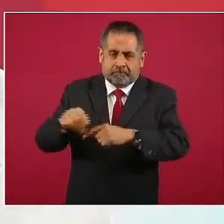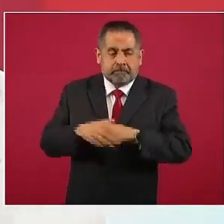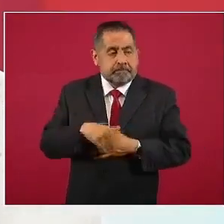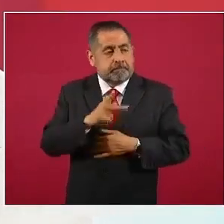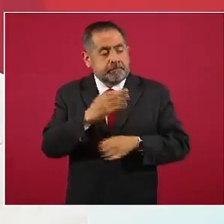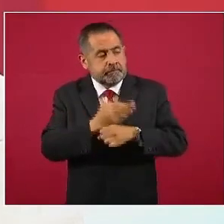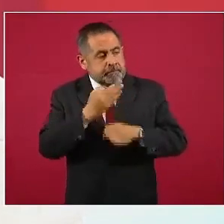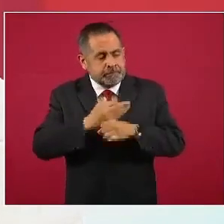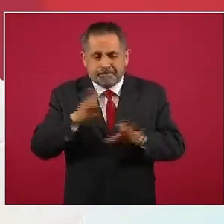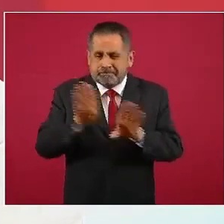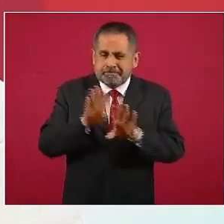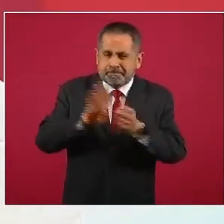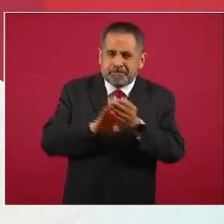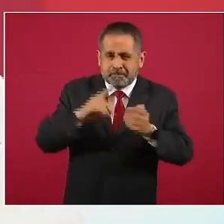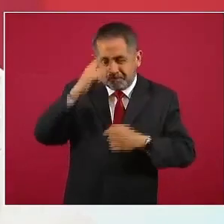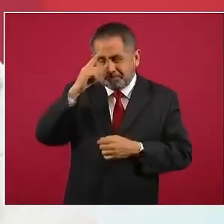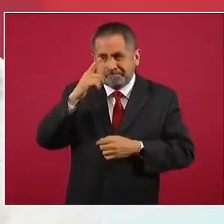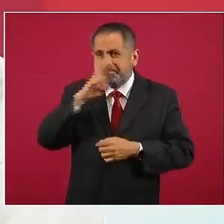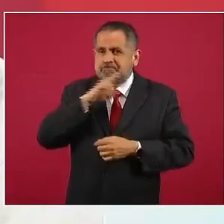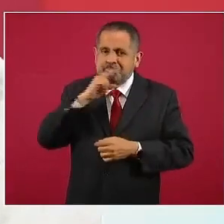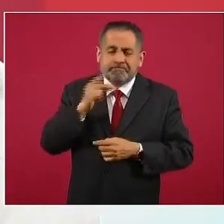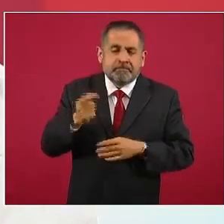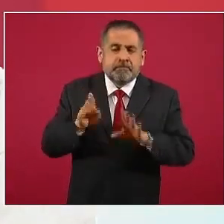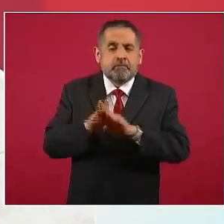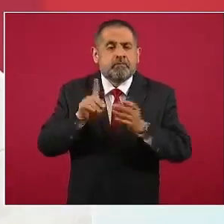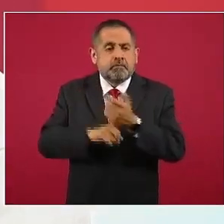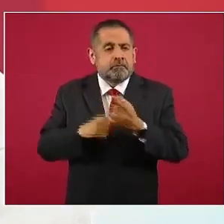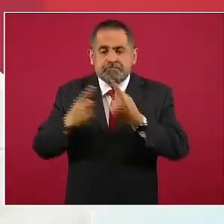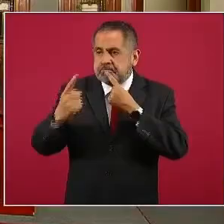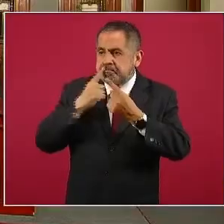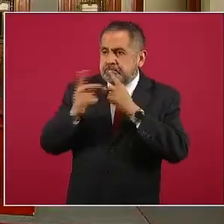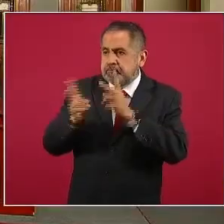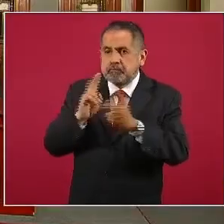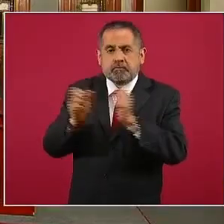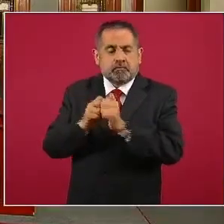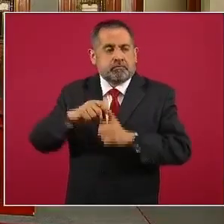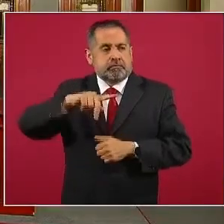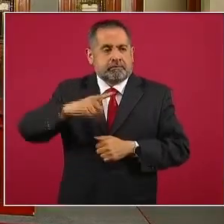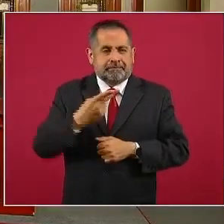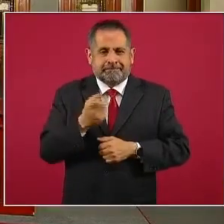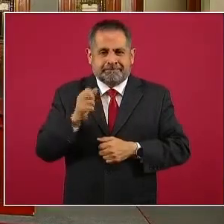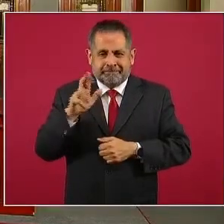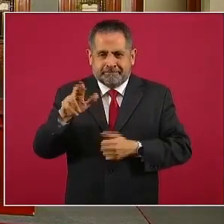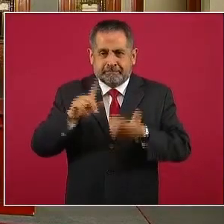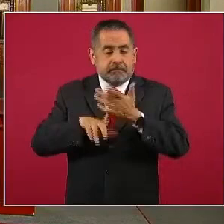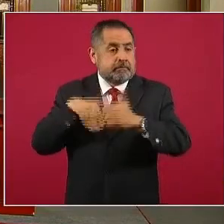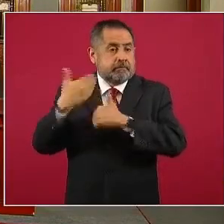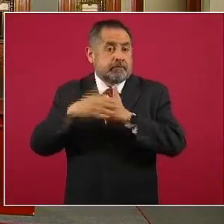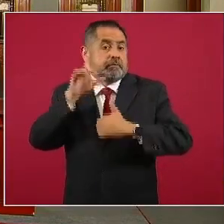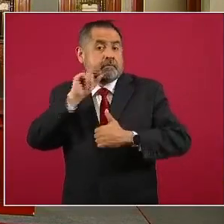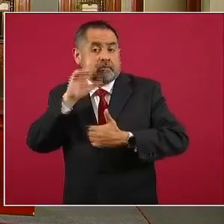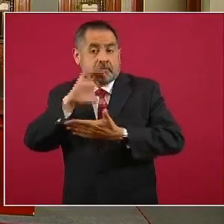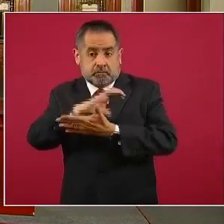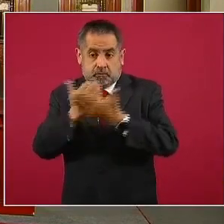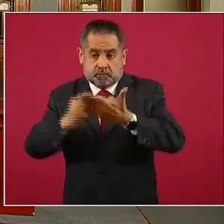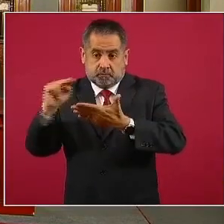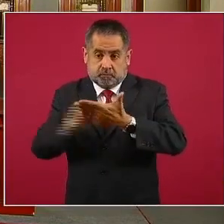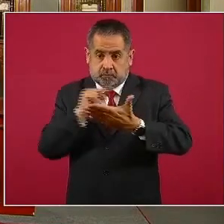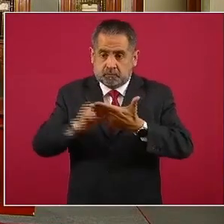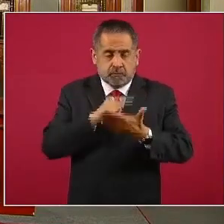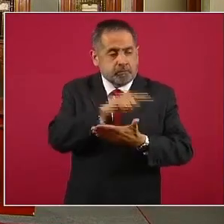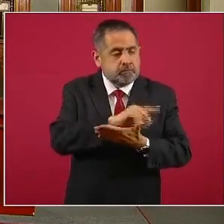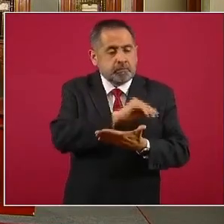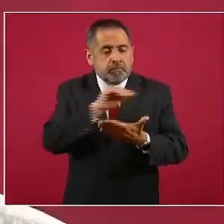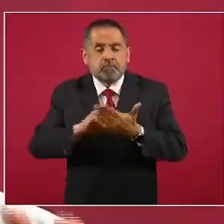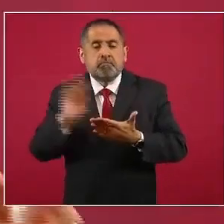estamos resolviendo de una manera expedita, en conversaciones con el propio Pfizer. El contrato que se firmará mañana incluye